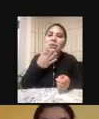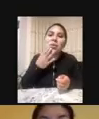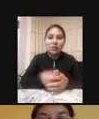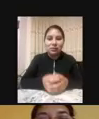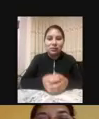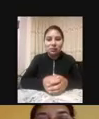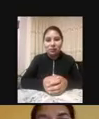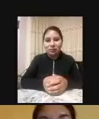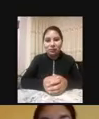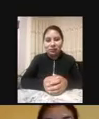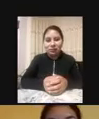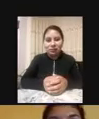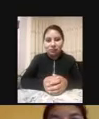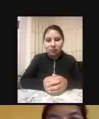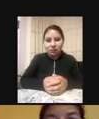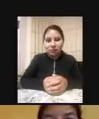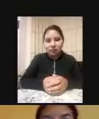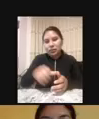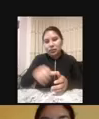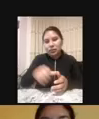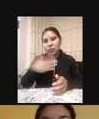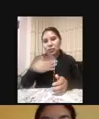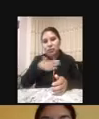queremos lograr. Siguiente, por favor.